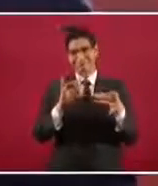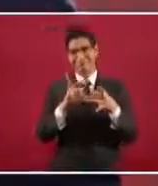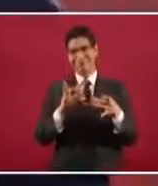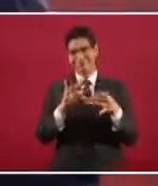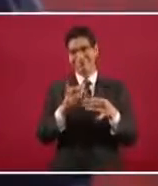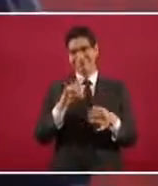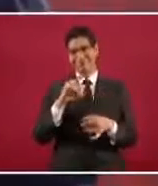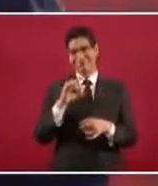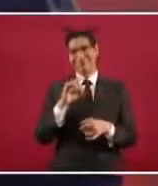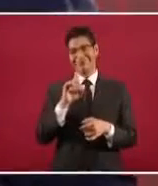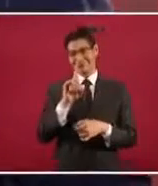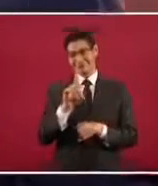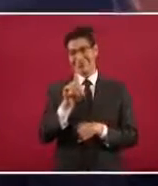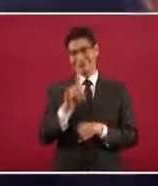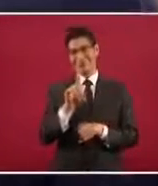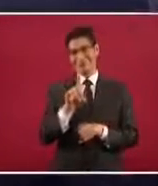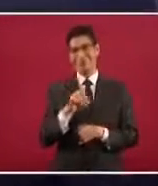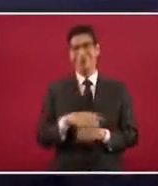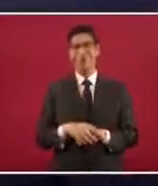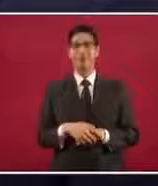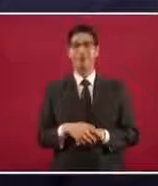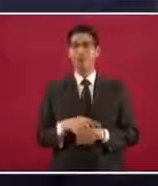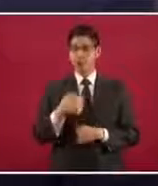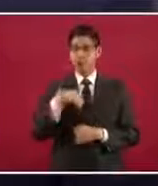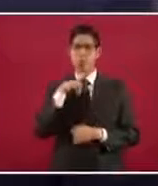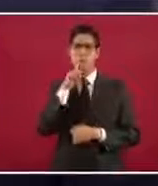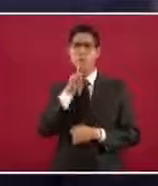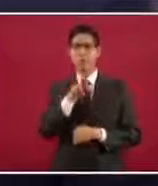Ahí voy a dar respuesta.